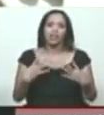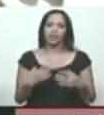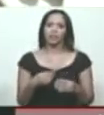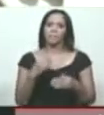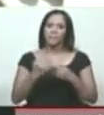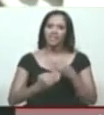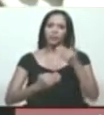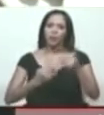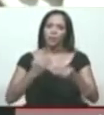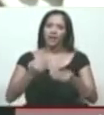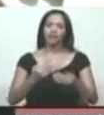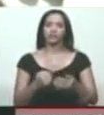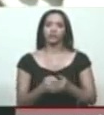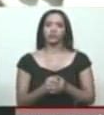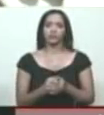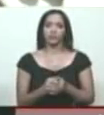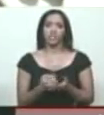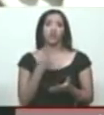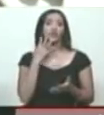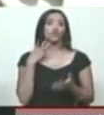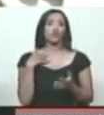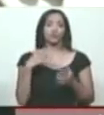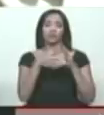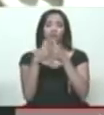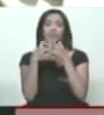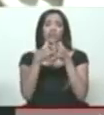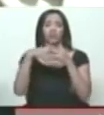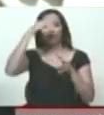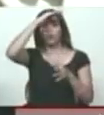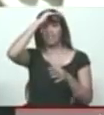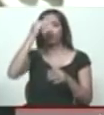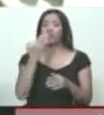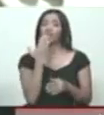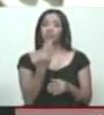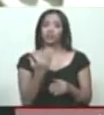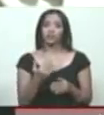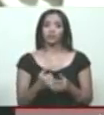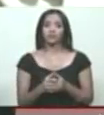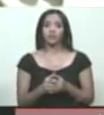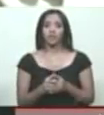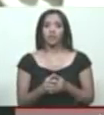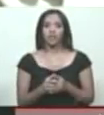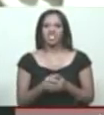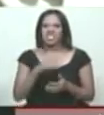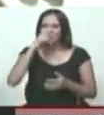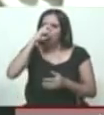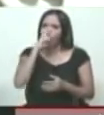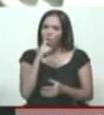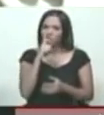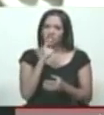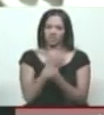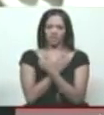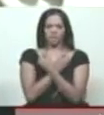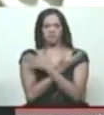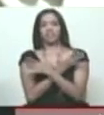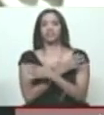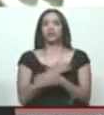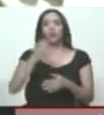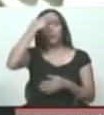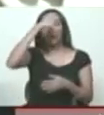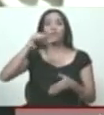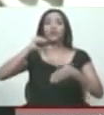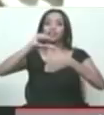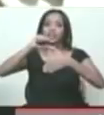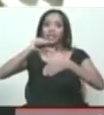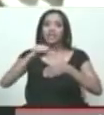la prepotencia del imperio estadounidense con Donald Trump al frente, que desprecia y odia a los pueblos latinoamericanos, desprecia y odia